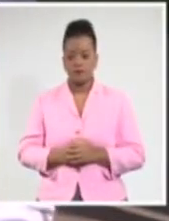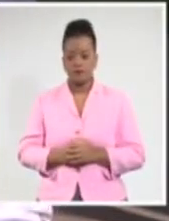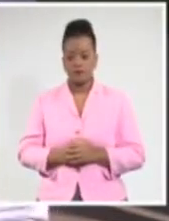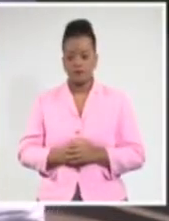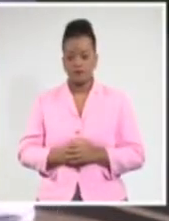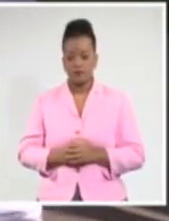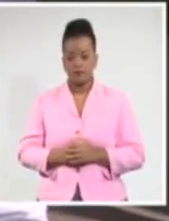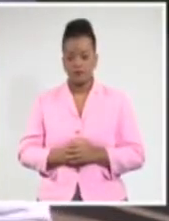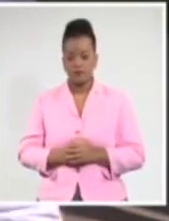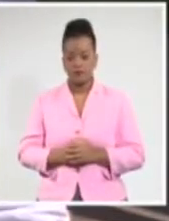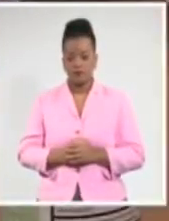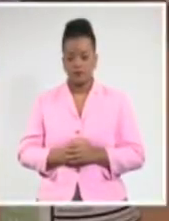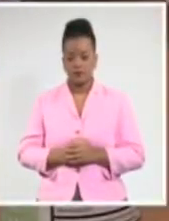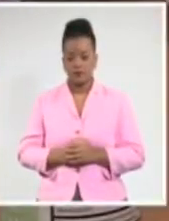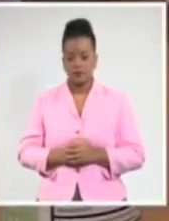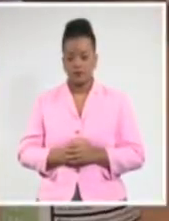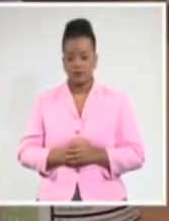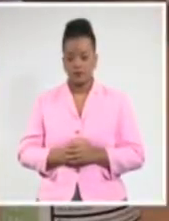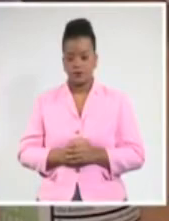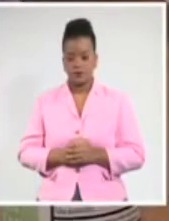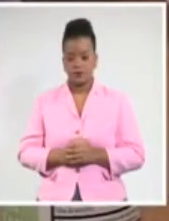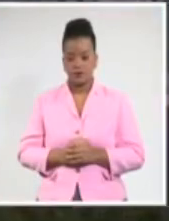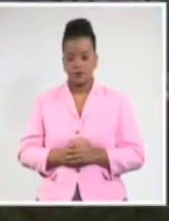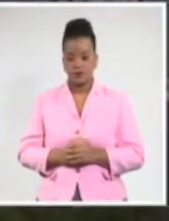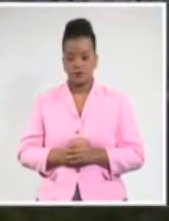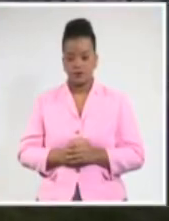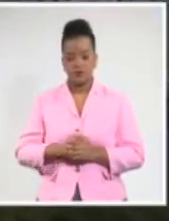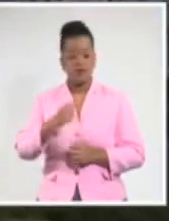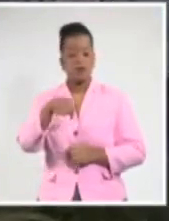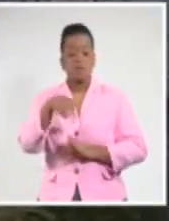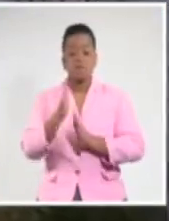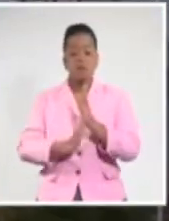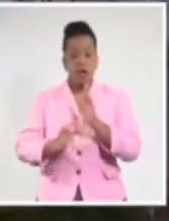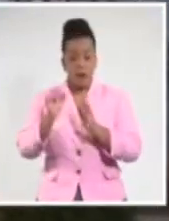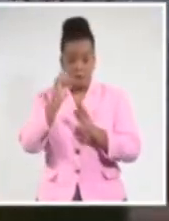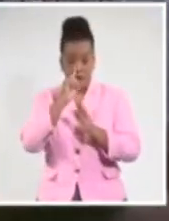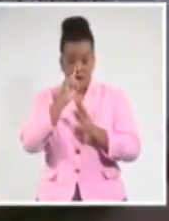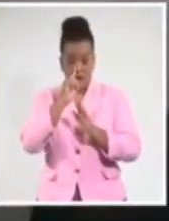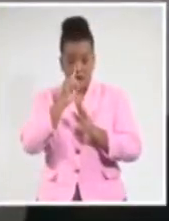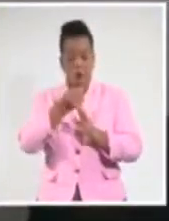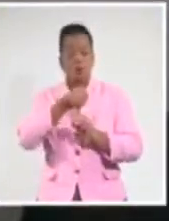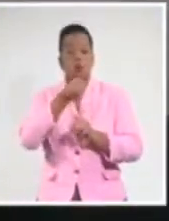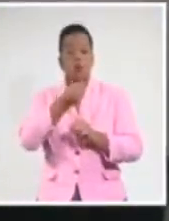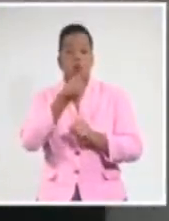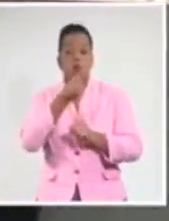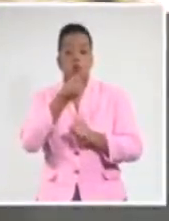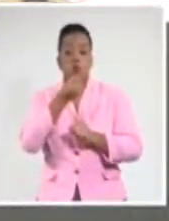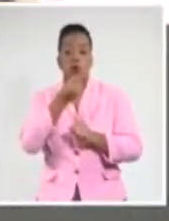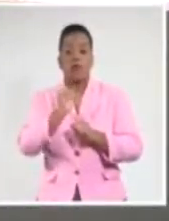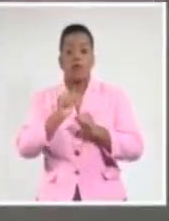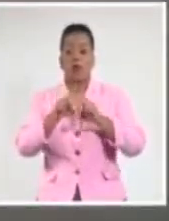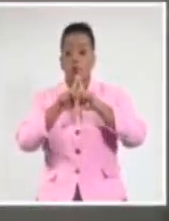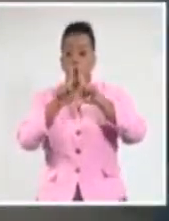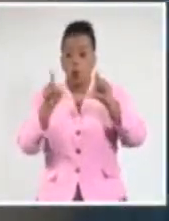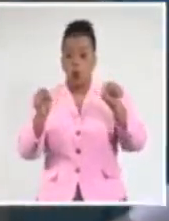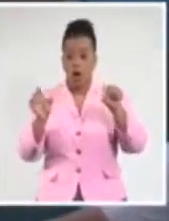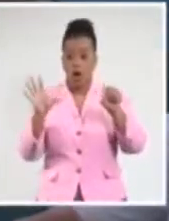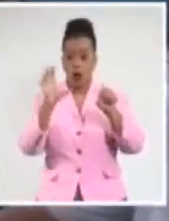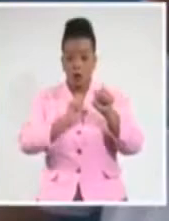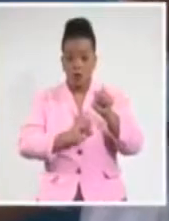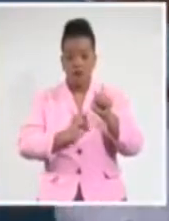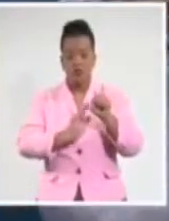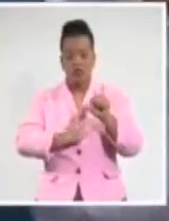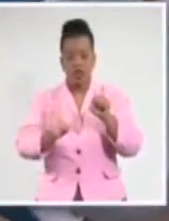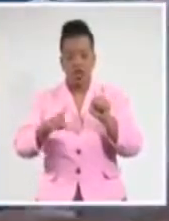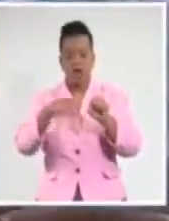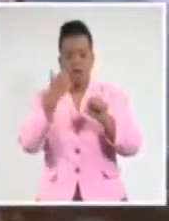del que hayan ingresado, arribado recientemente. Para finales de este mes se espera que toda la población cubana vacunable haya recibido su dosis